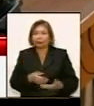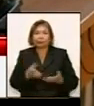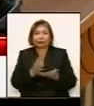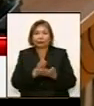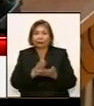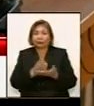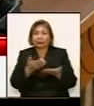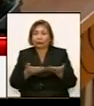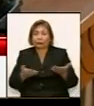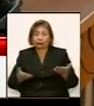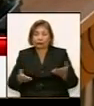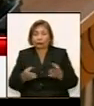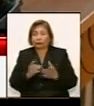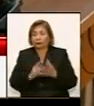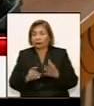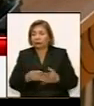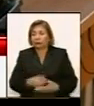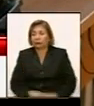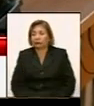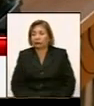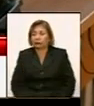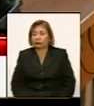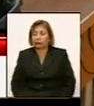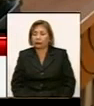estos espacios digitales y de quién no.